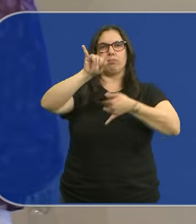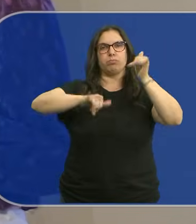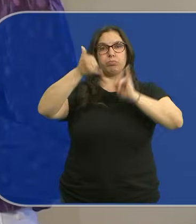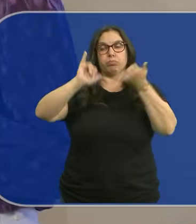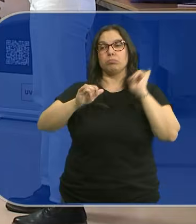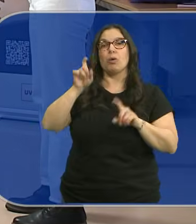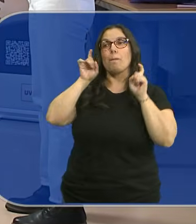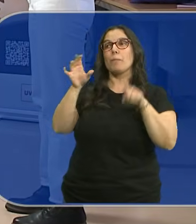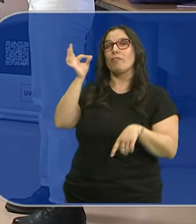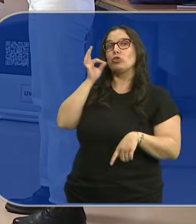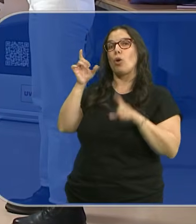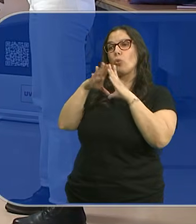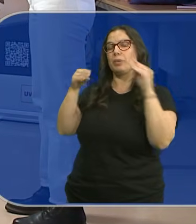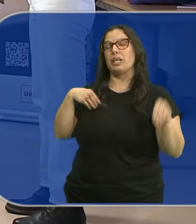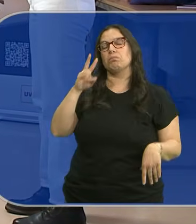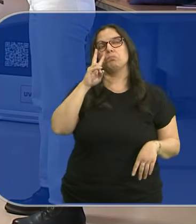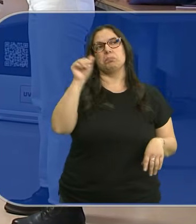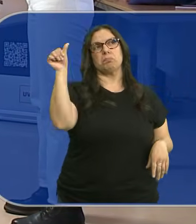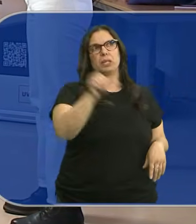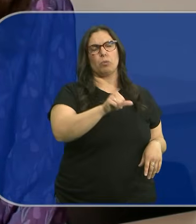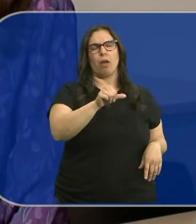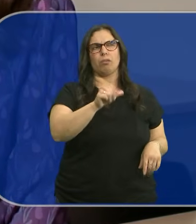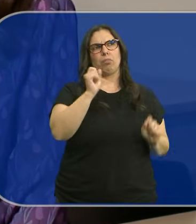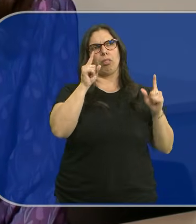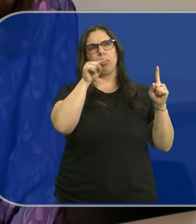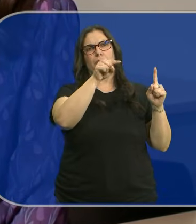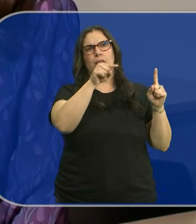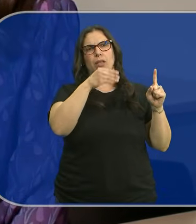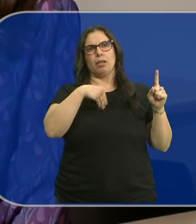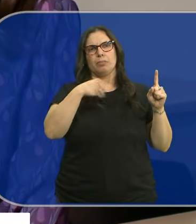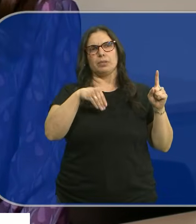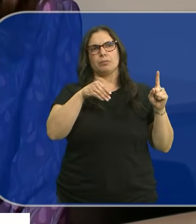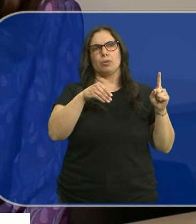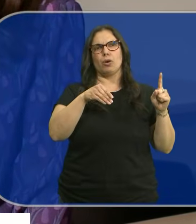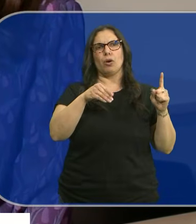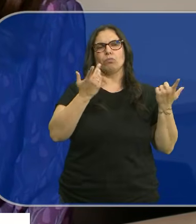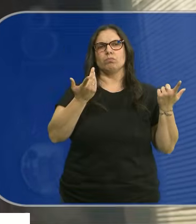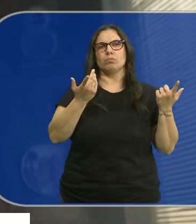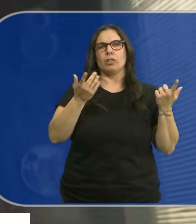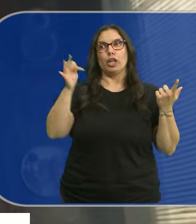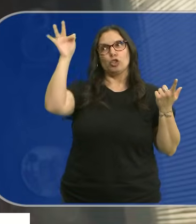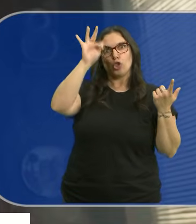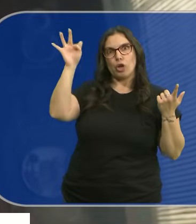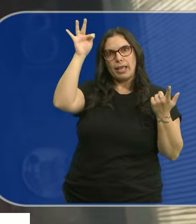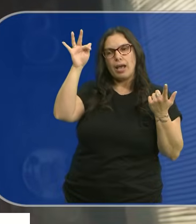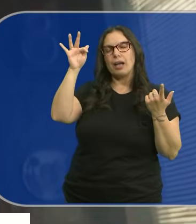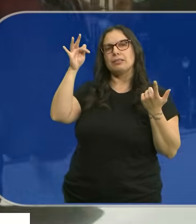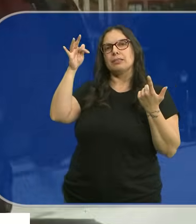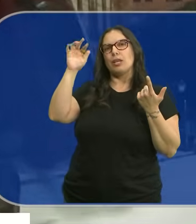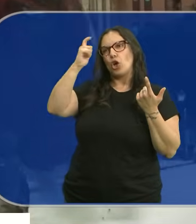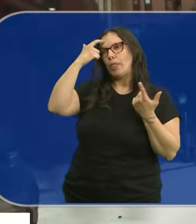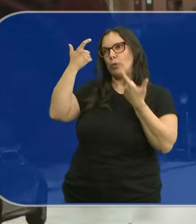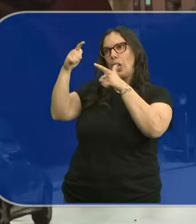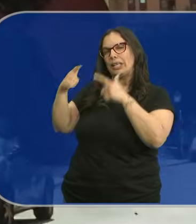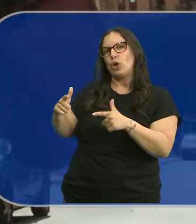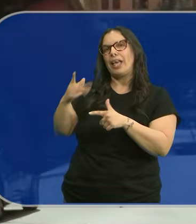esta profesora de universidad. Fui a ver la película, me di cuenta de que estaban representadas muchas de las teorías y de las categorías